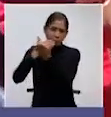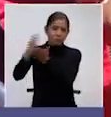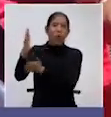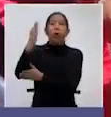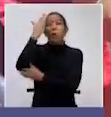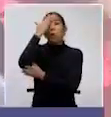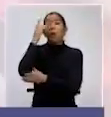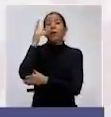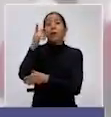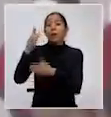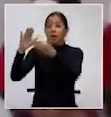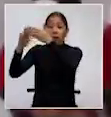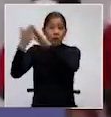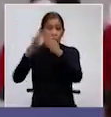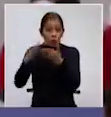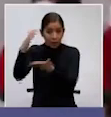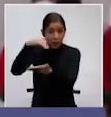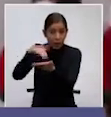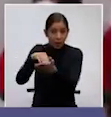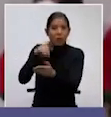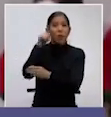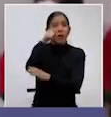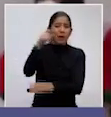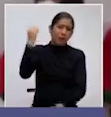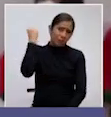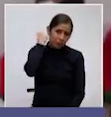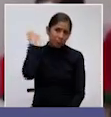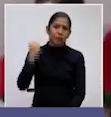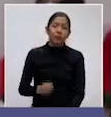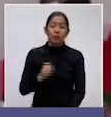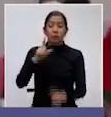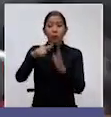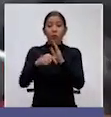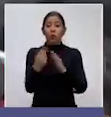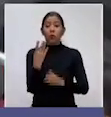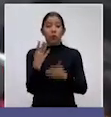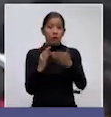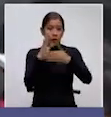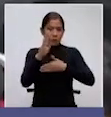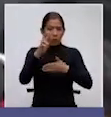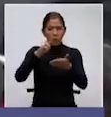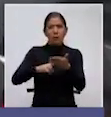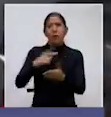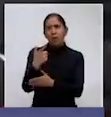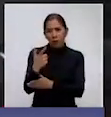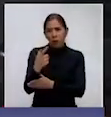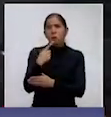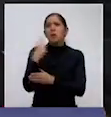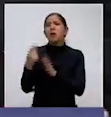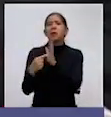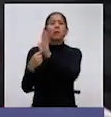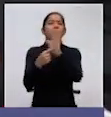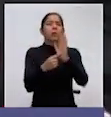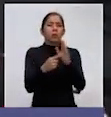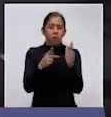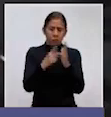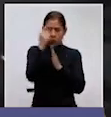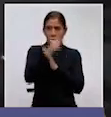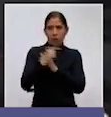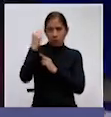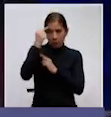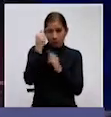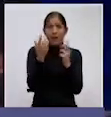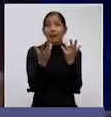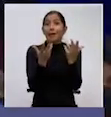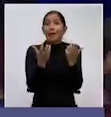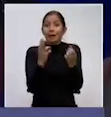Ciudad del Alto. El 4 de febrero de 2021, Copa presentó su programa de gobierno, con el cual aspiraba a la silla edil,